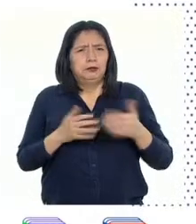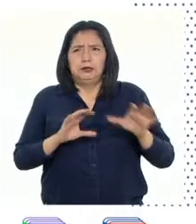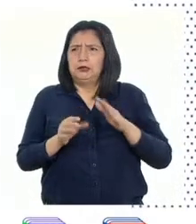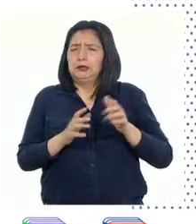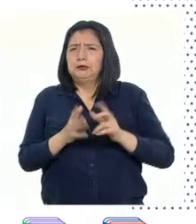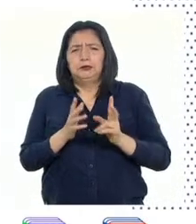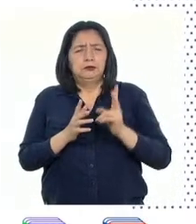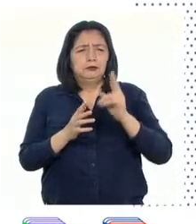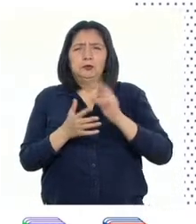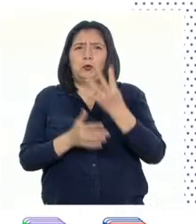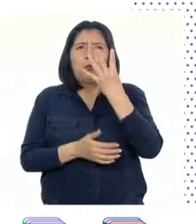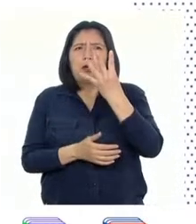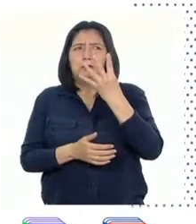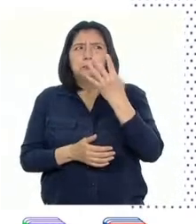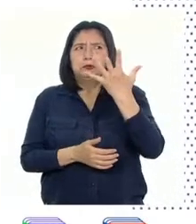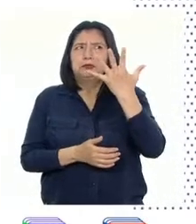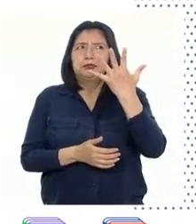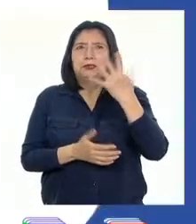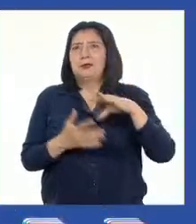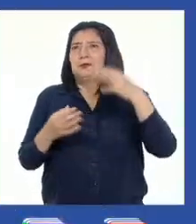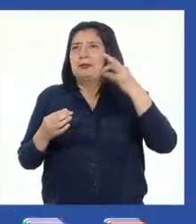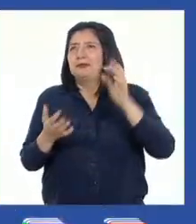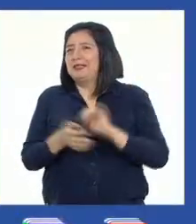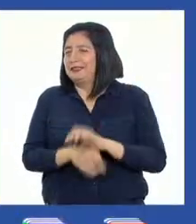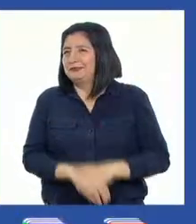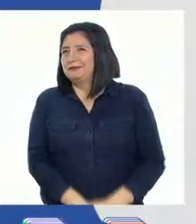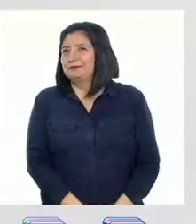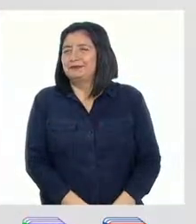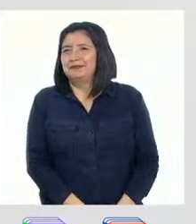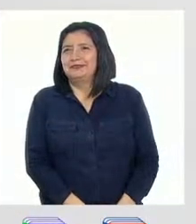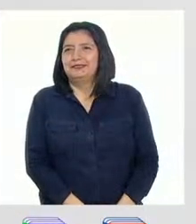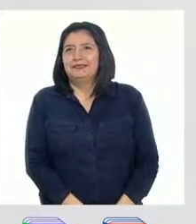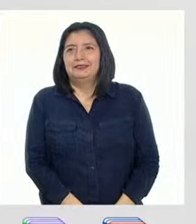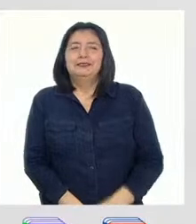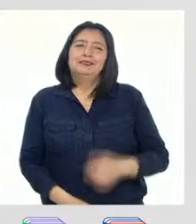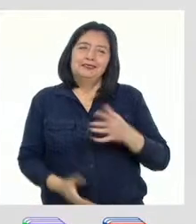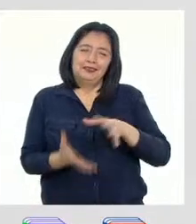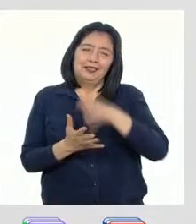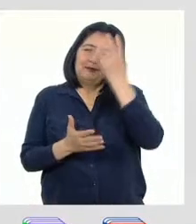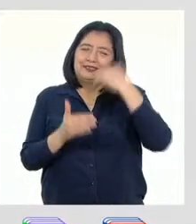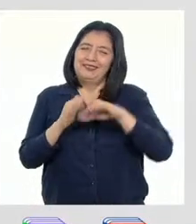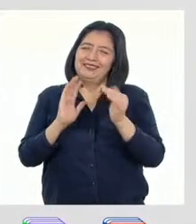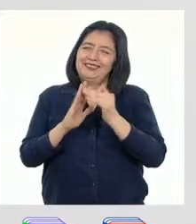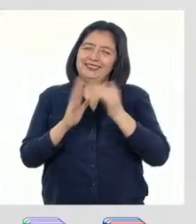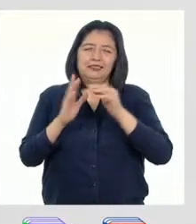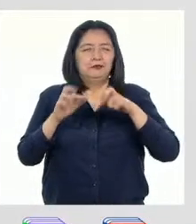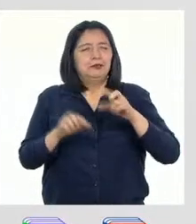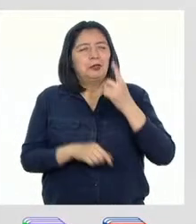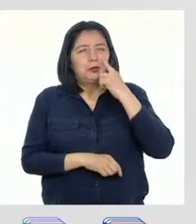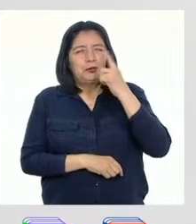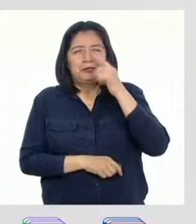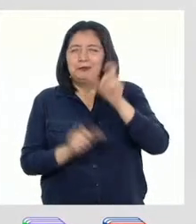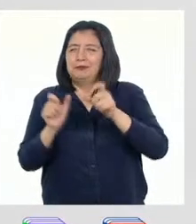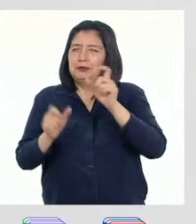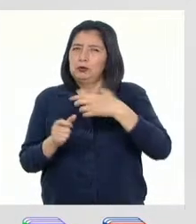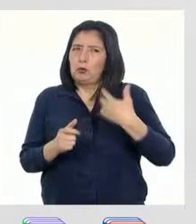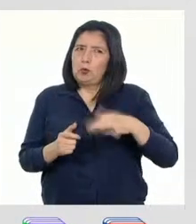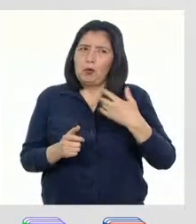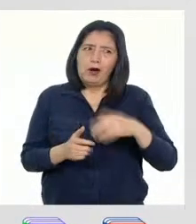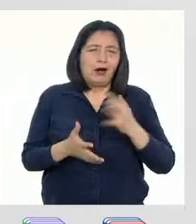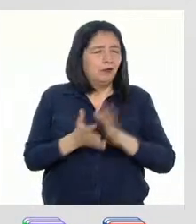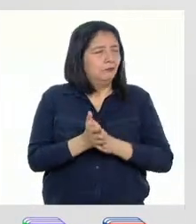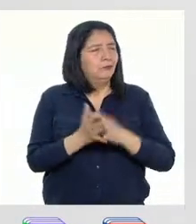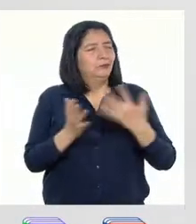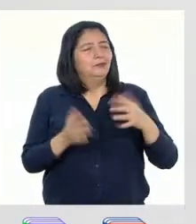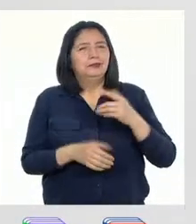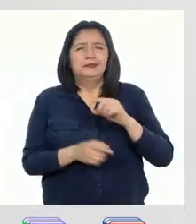los recortes juntando 4 o 5 papeles cada vez. Aprendo en Casa también nos permitió conocer a gente tan